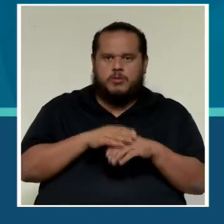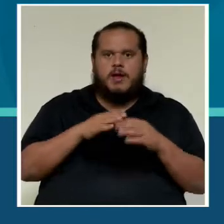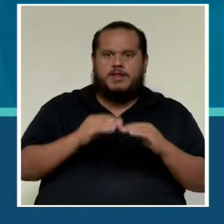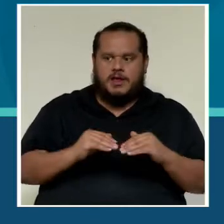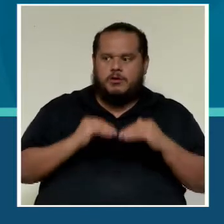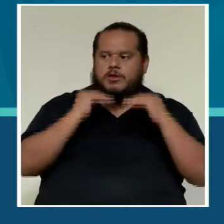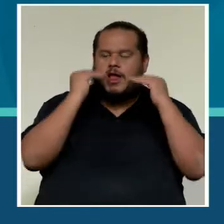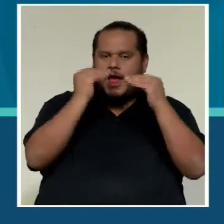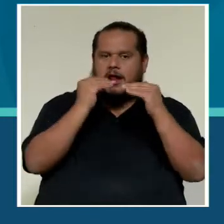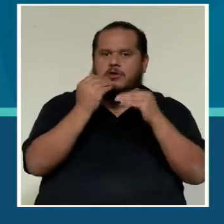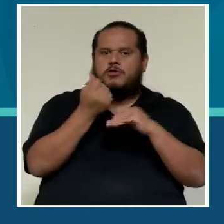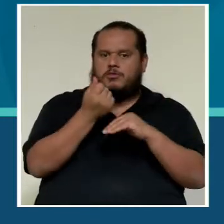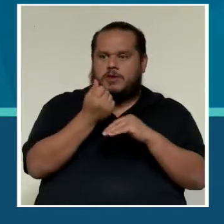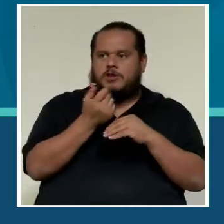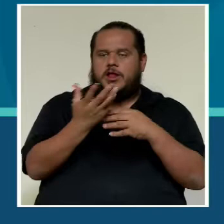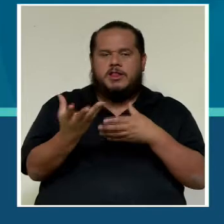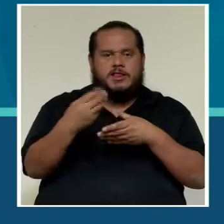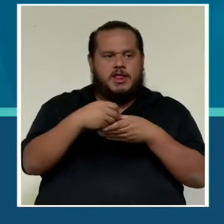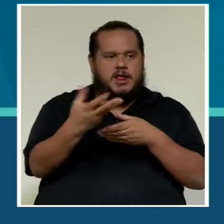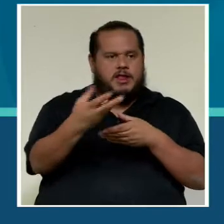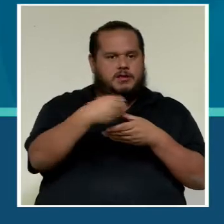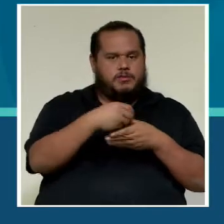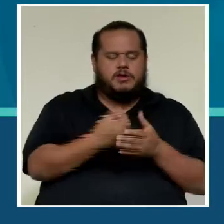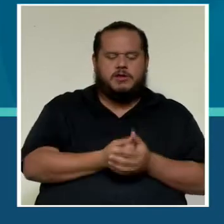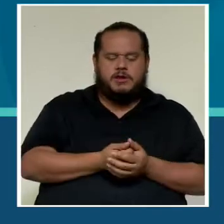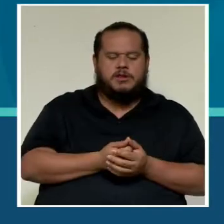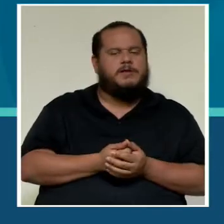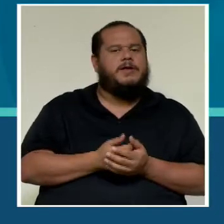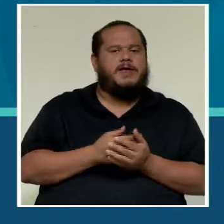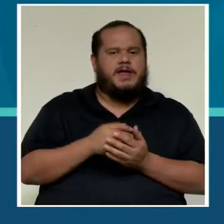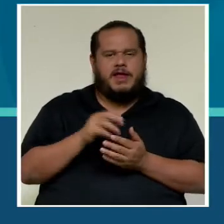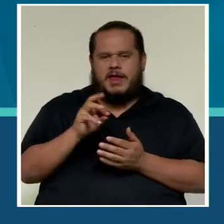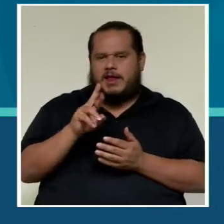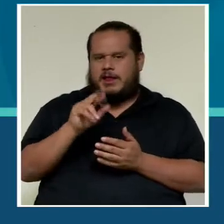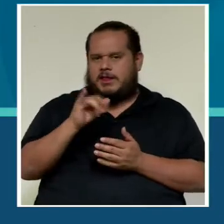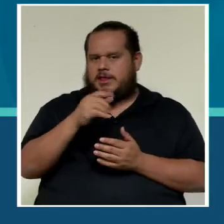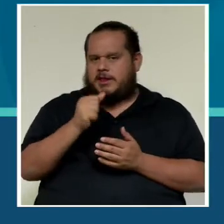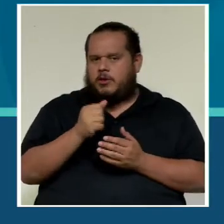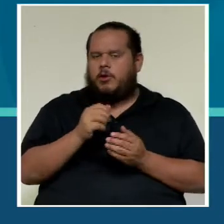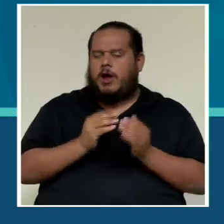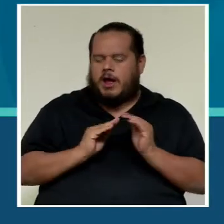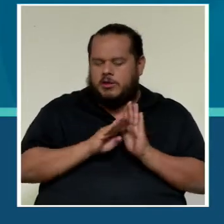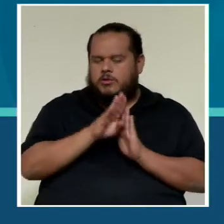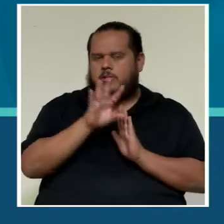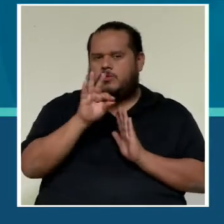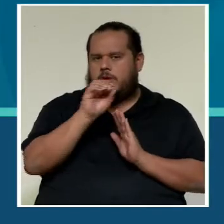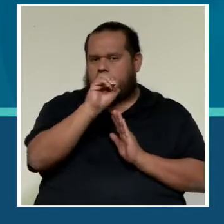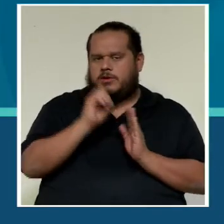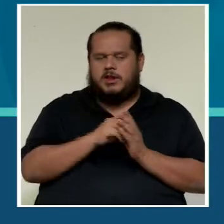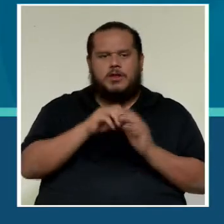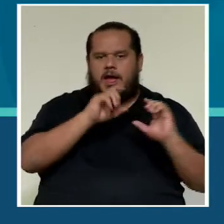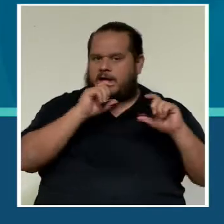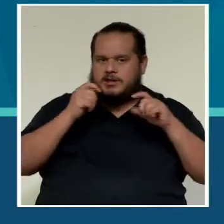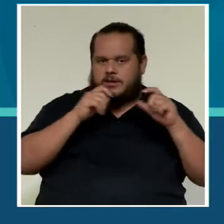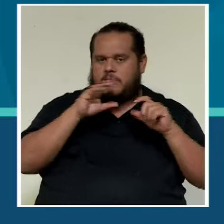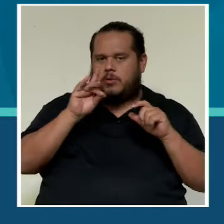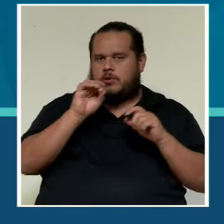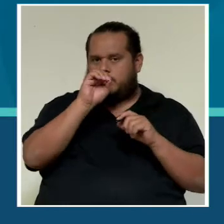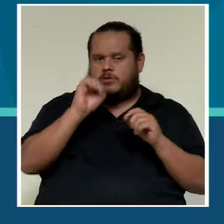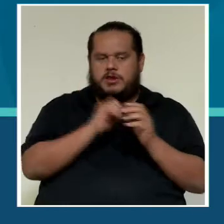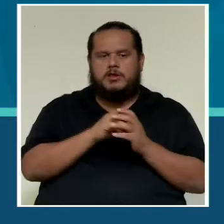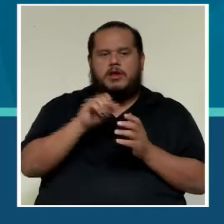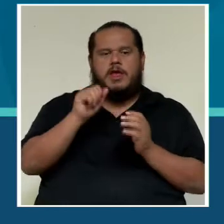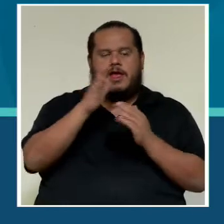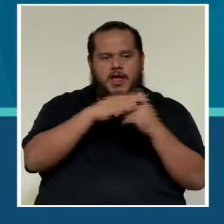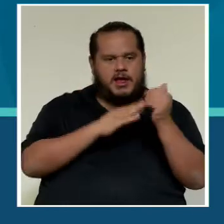de las importaciones. En el plazo de un mes, el trigo ha subido 9%, el maíz un 8%, el acero, el oro y